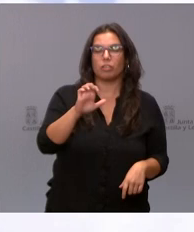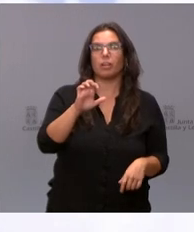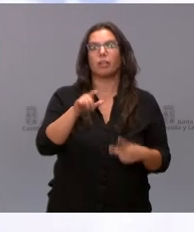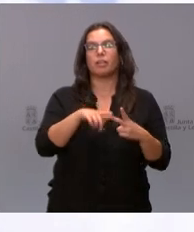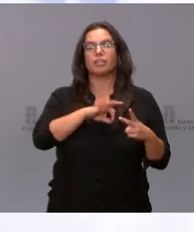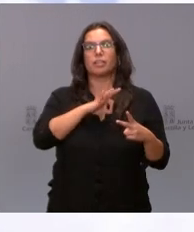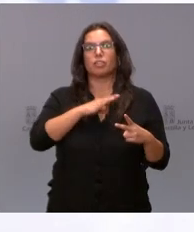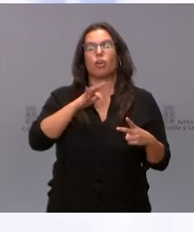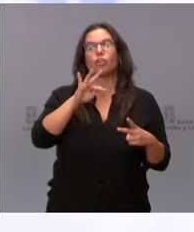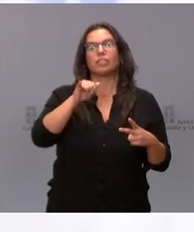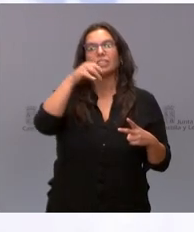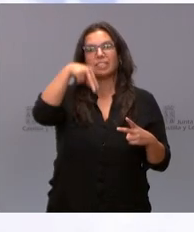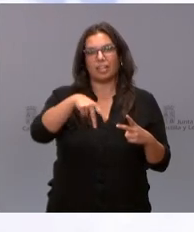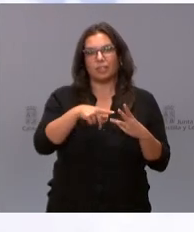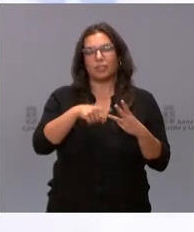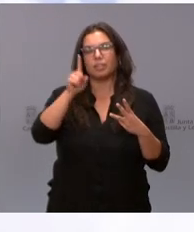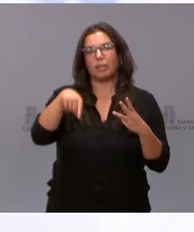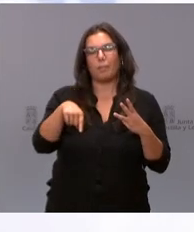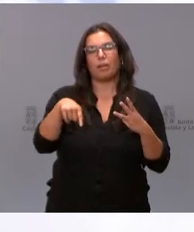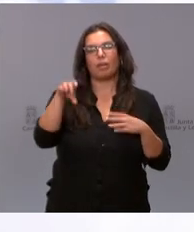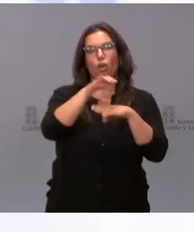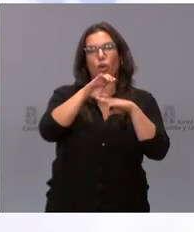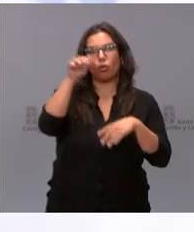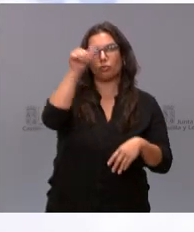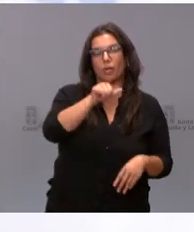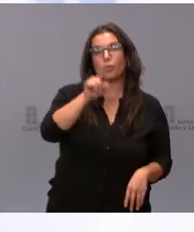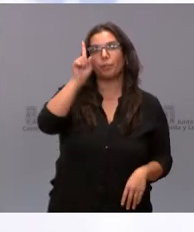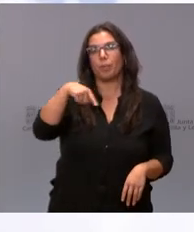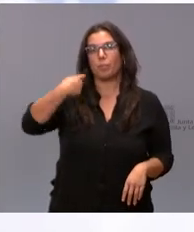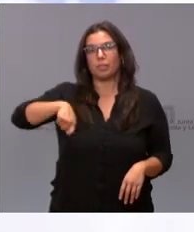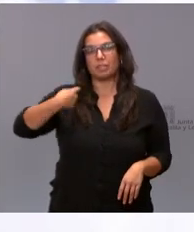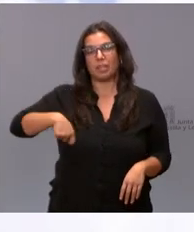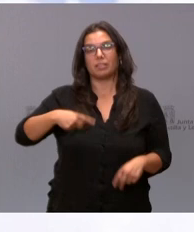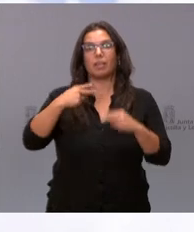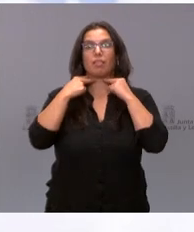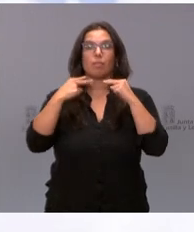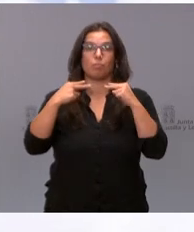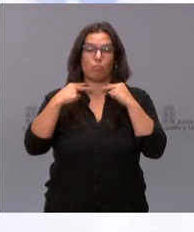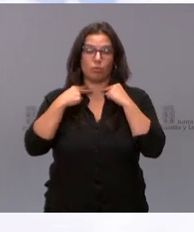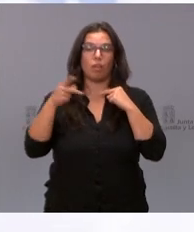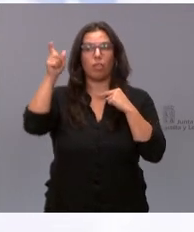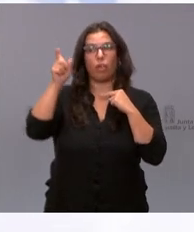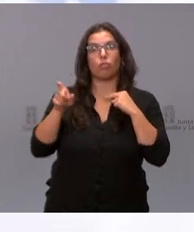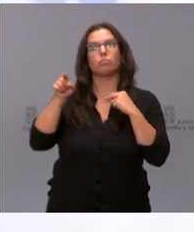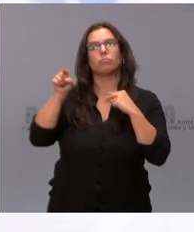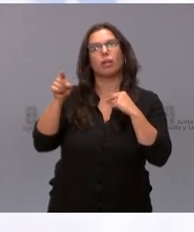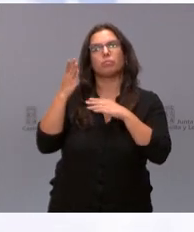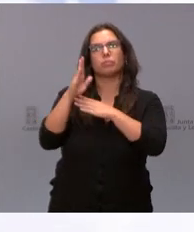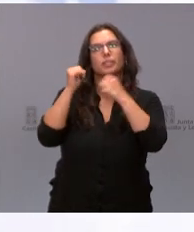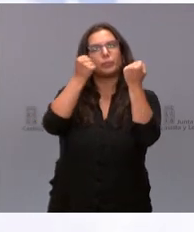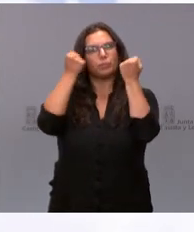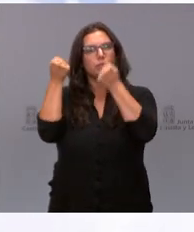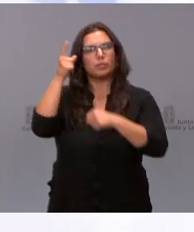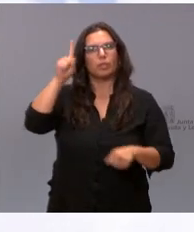también al consejero al presidente de la diputación es una institución también